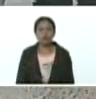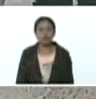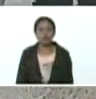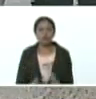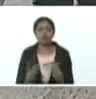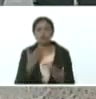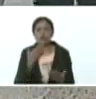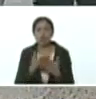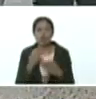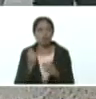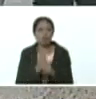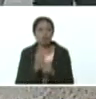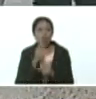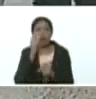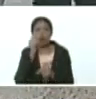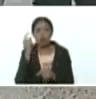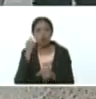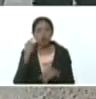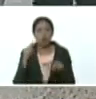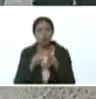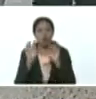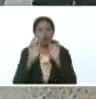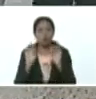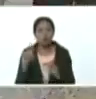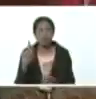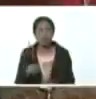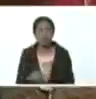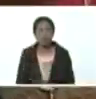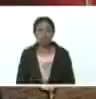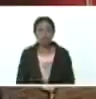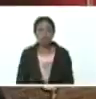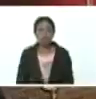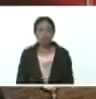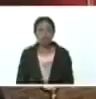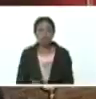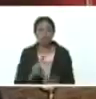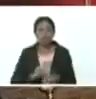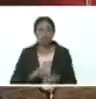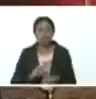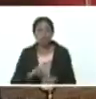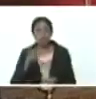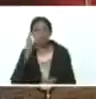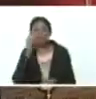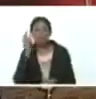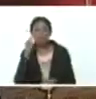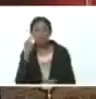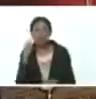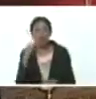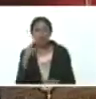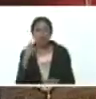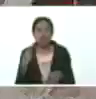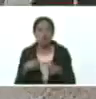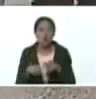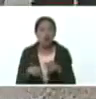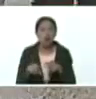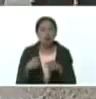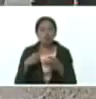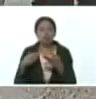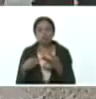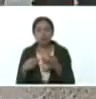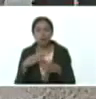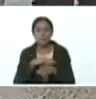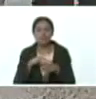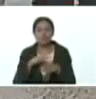Agradezco a los trabajadores, a ustedes, trabajadoras y trabajadores. Médicos, médicas, enfermeros, enfermeras,